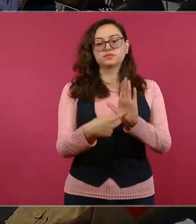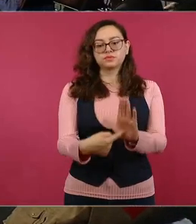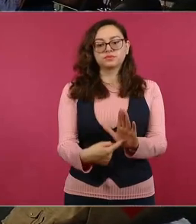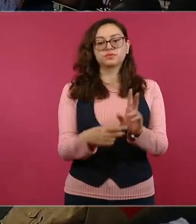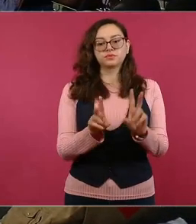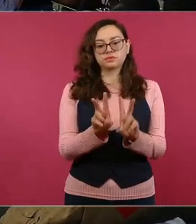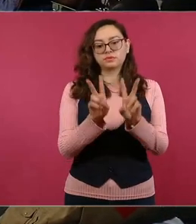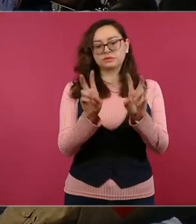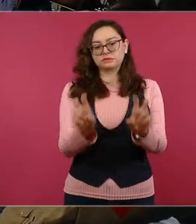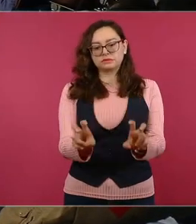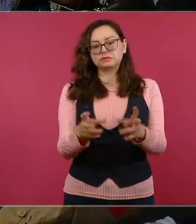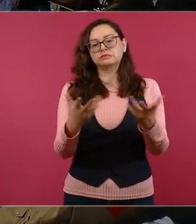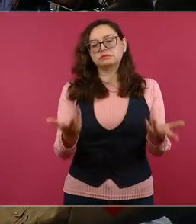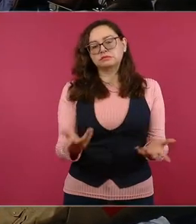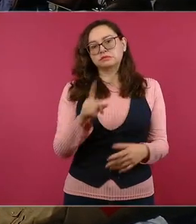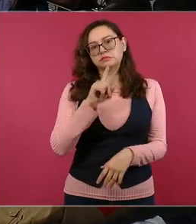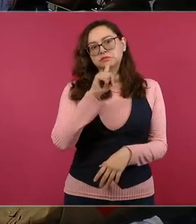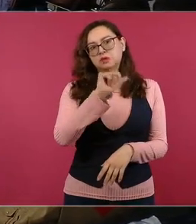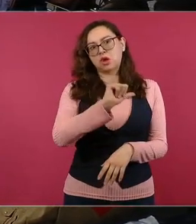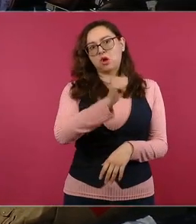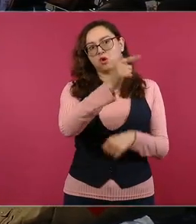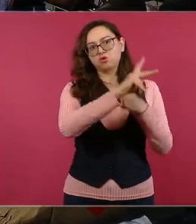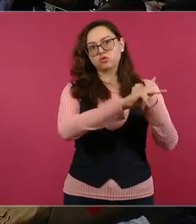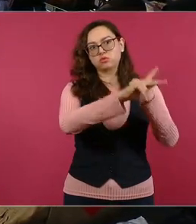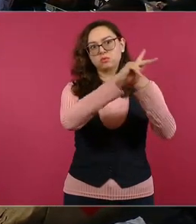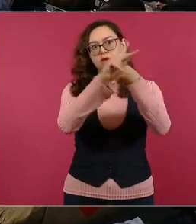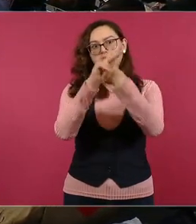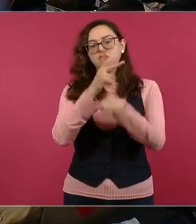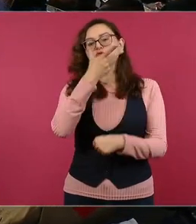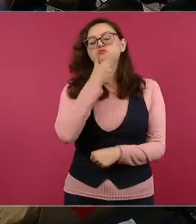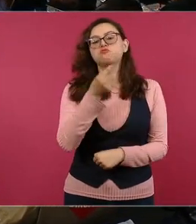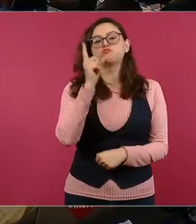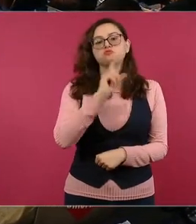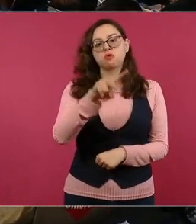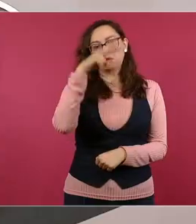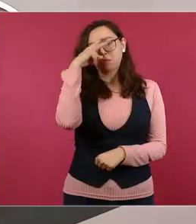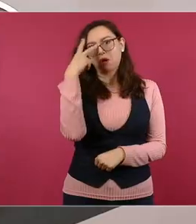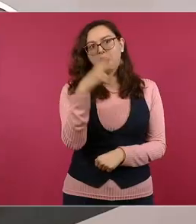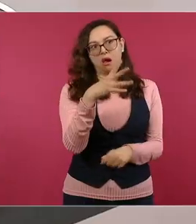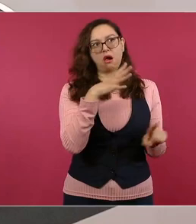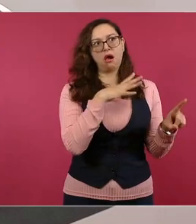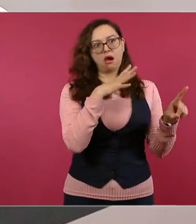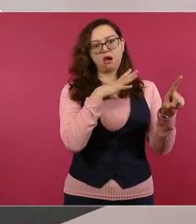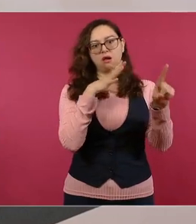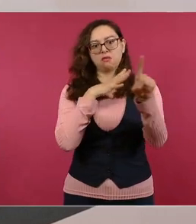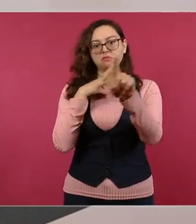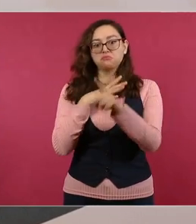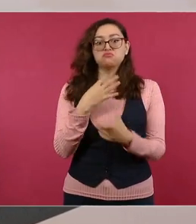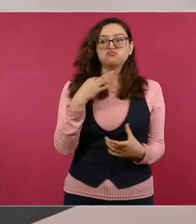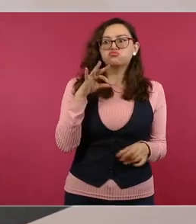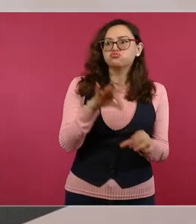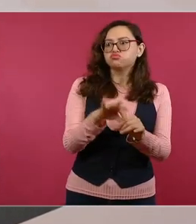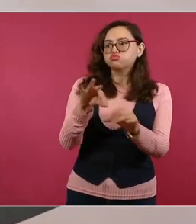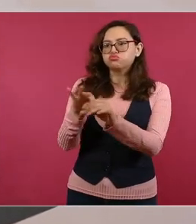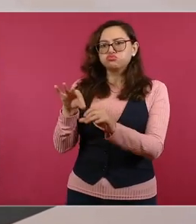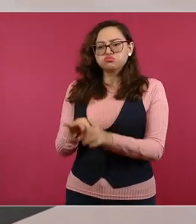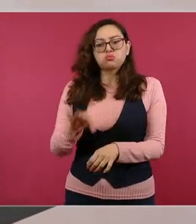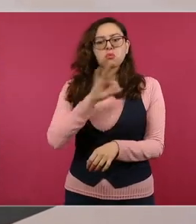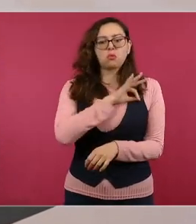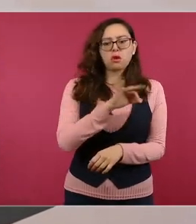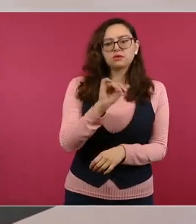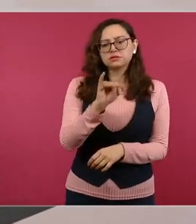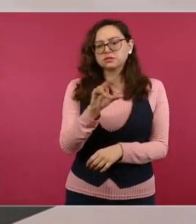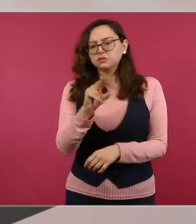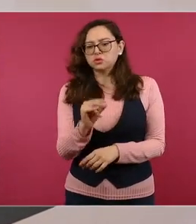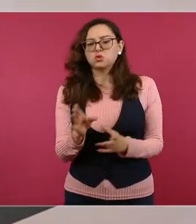residentes en el exterior en el extranjero Tenemos aquí Exacto Aquí vemos como